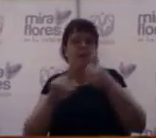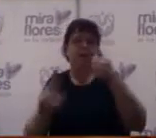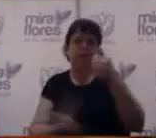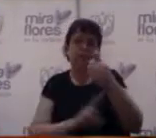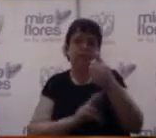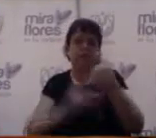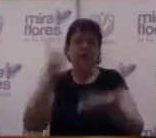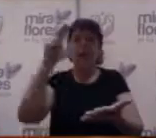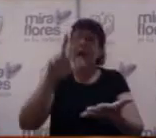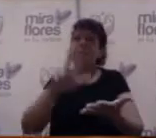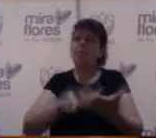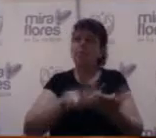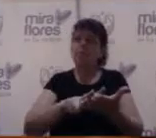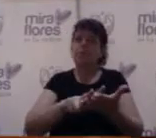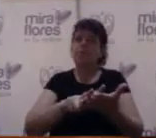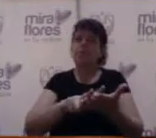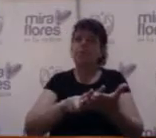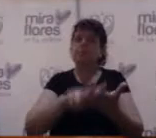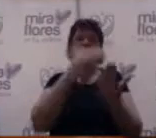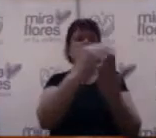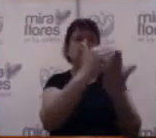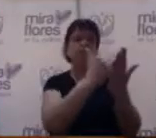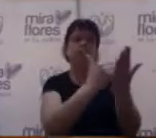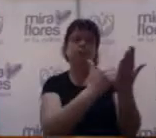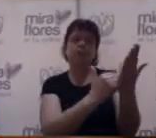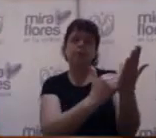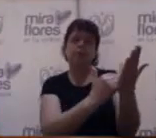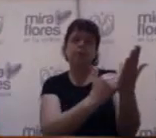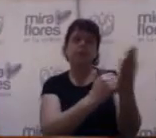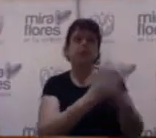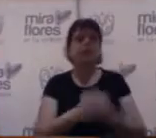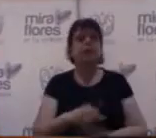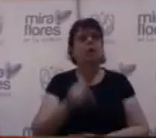aprobó su presupuesto institucional por la suma de